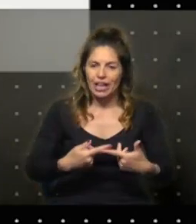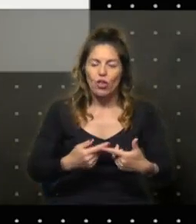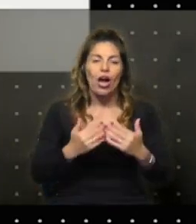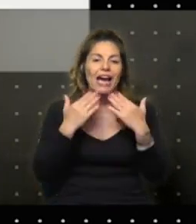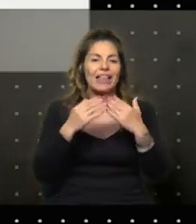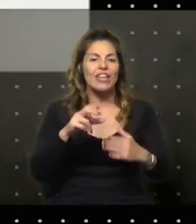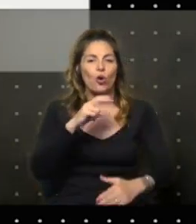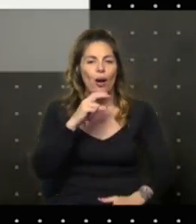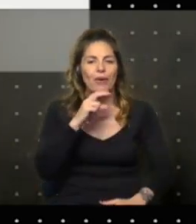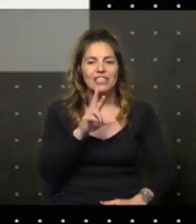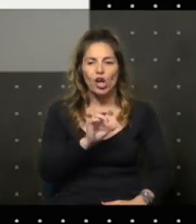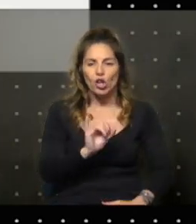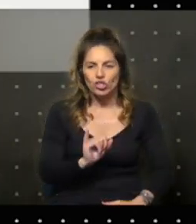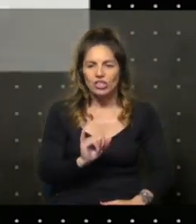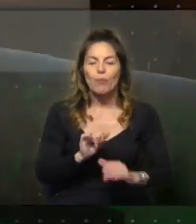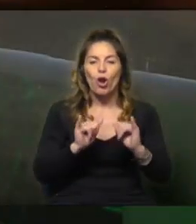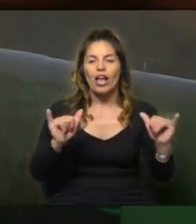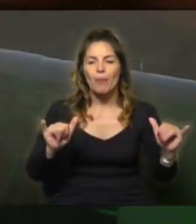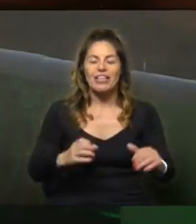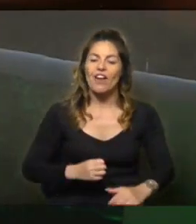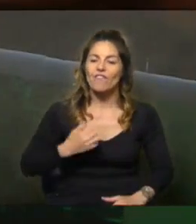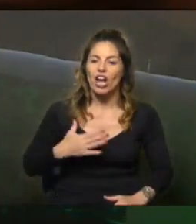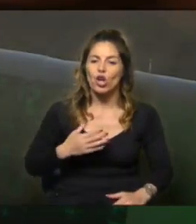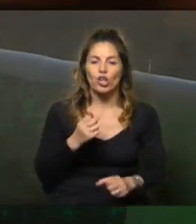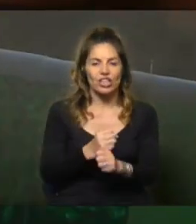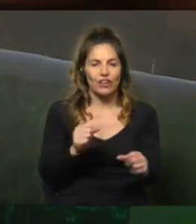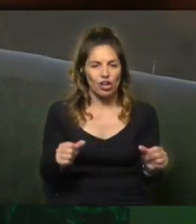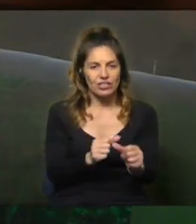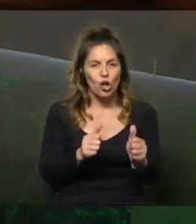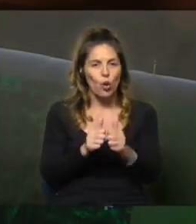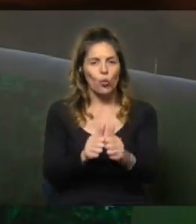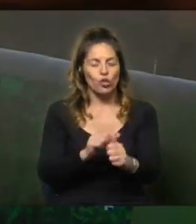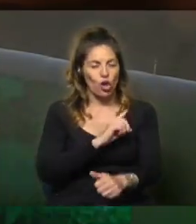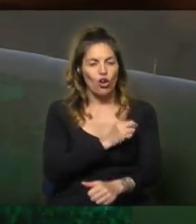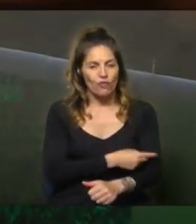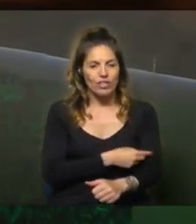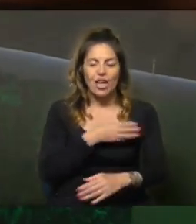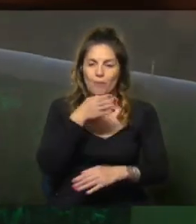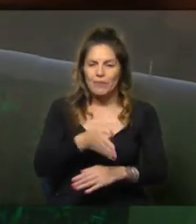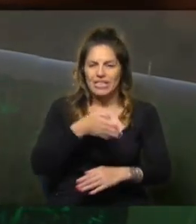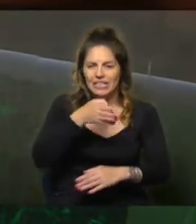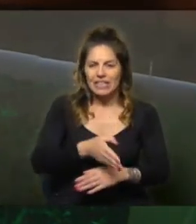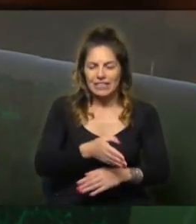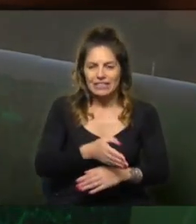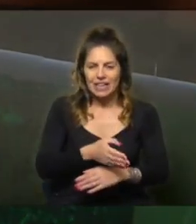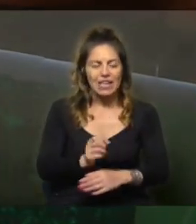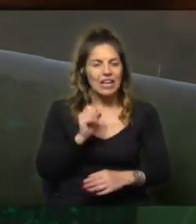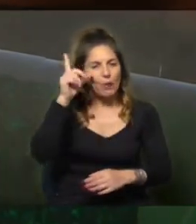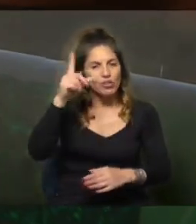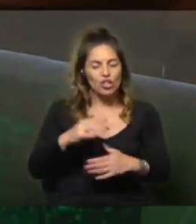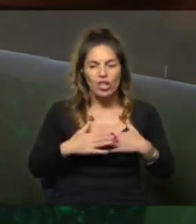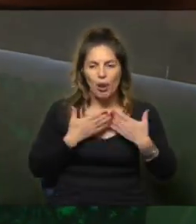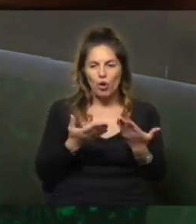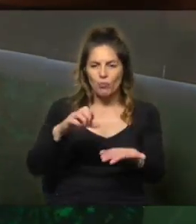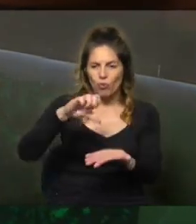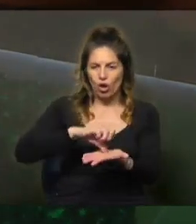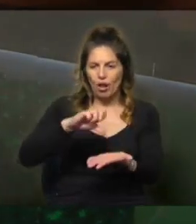Agustín Rossi por la campaña que realizaron valoro todo el trabajo que han hecho junto con la enorme fuerza de la militancia su gran capacidad y de amor por la patria han